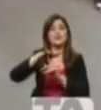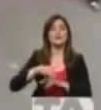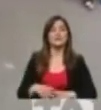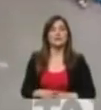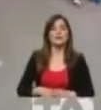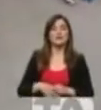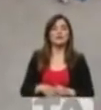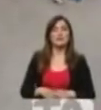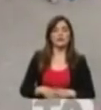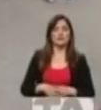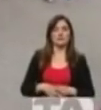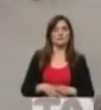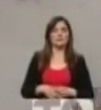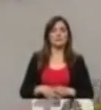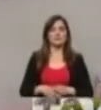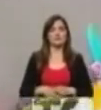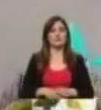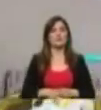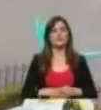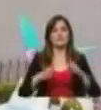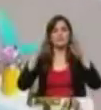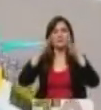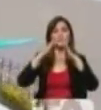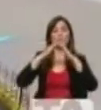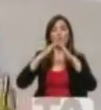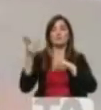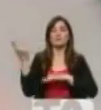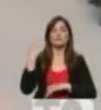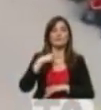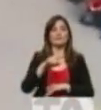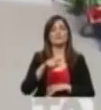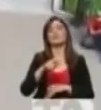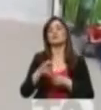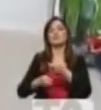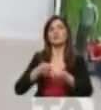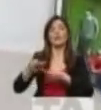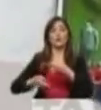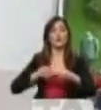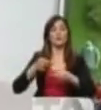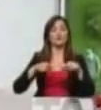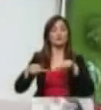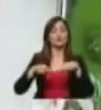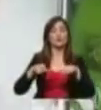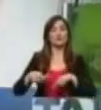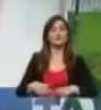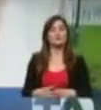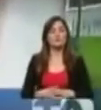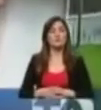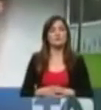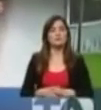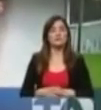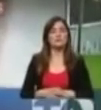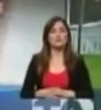Y precisamente en los alrededores del Parque de Tumbaco se registra el casco comercial de esta zona. Están apostados los